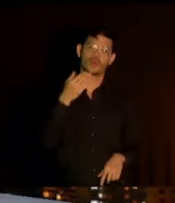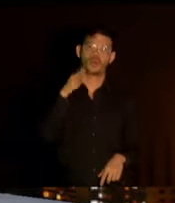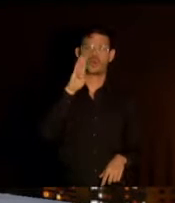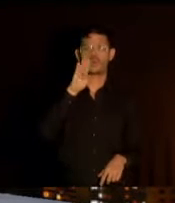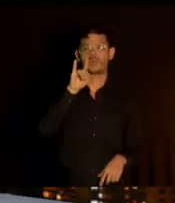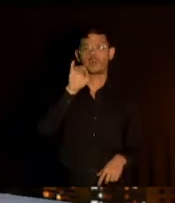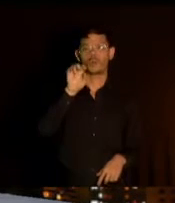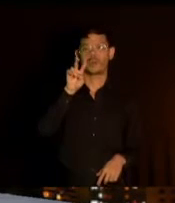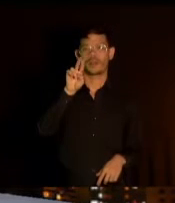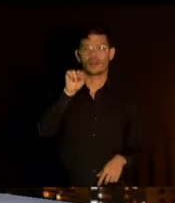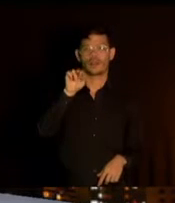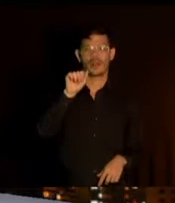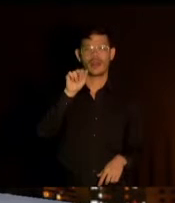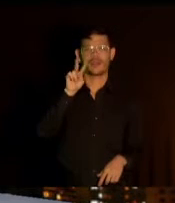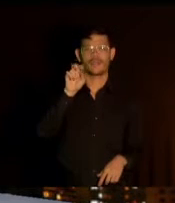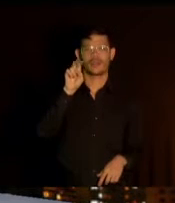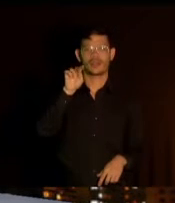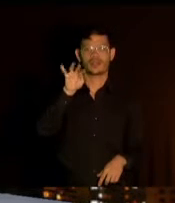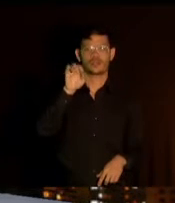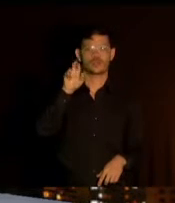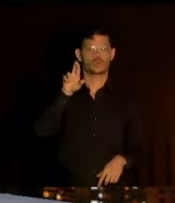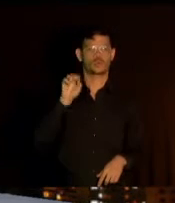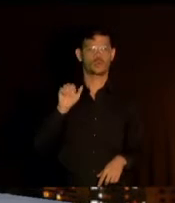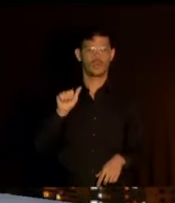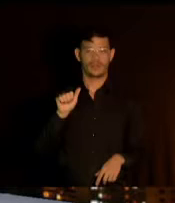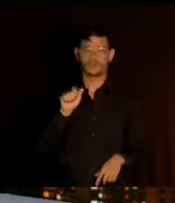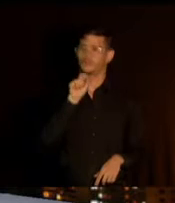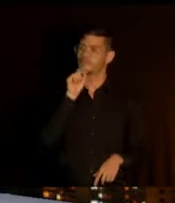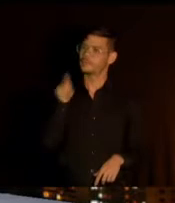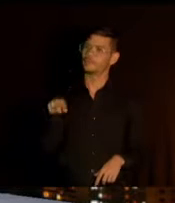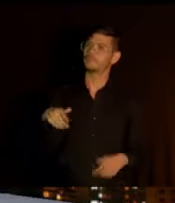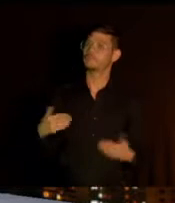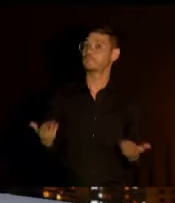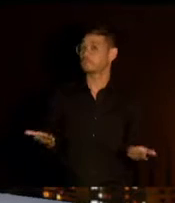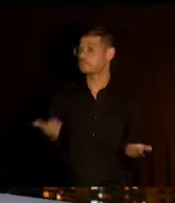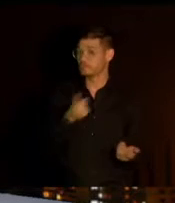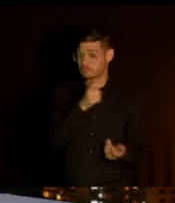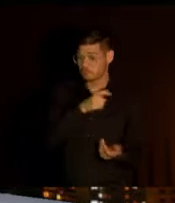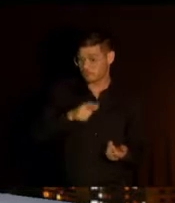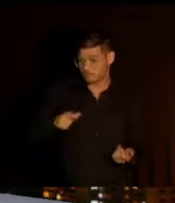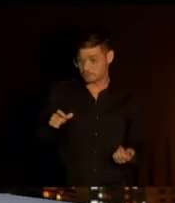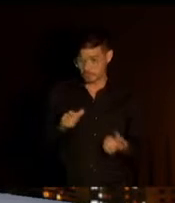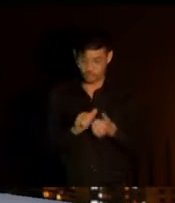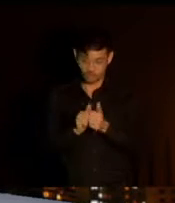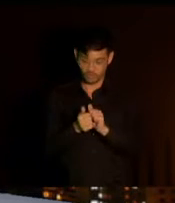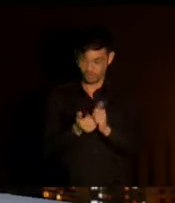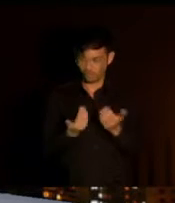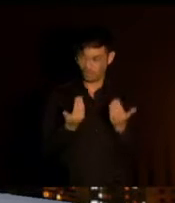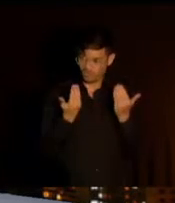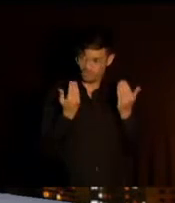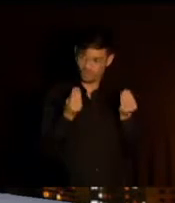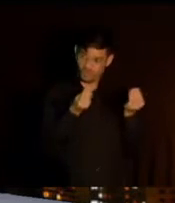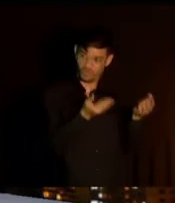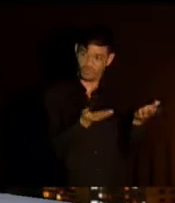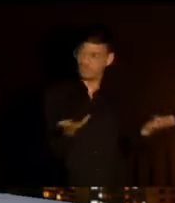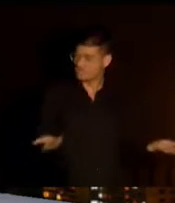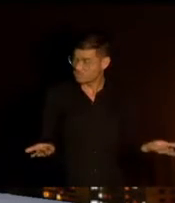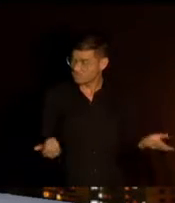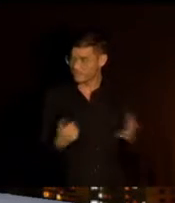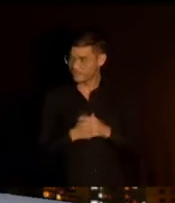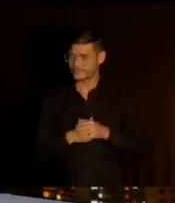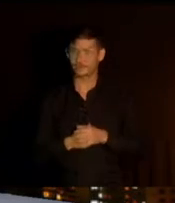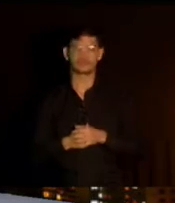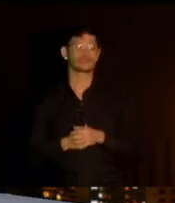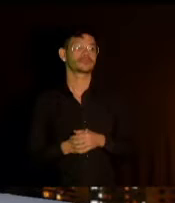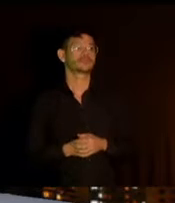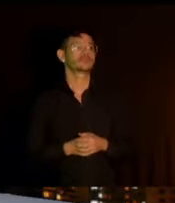que hemos venido hablando. ¿Cómo se beneficiarán los deportistas con este proyecto de ley? Bueno, los